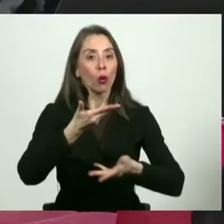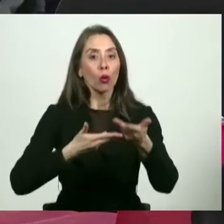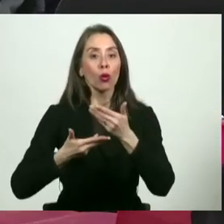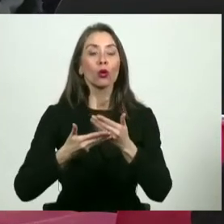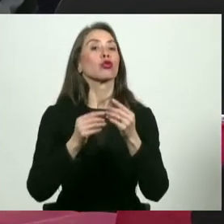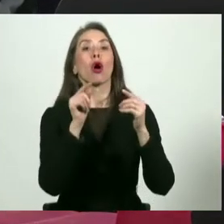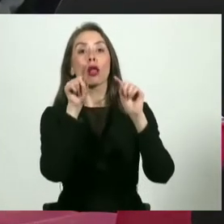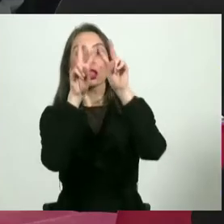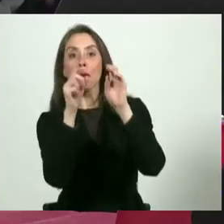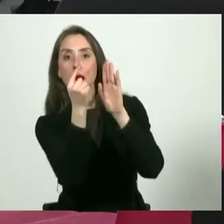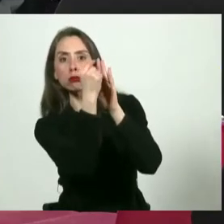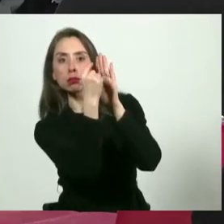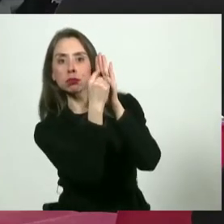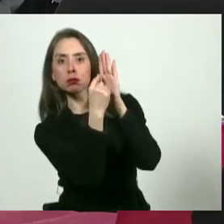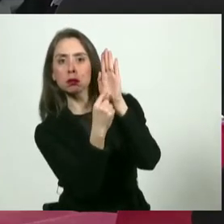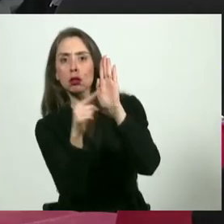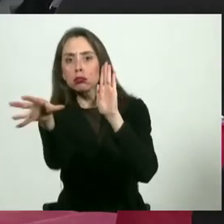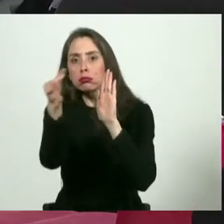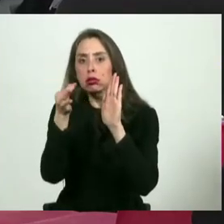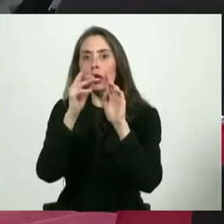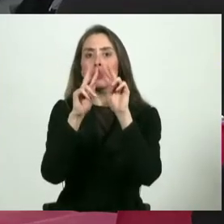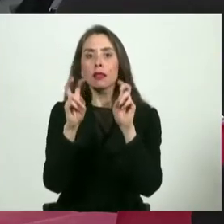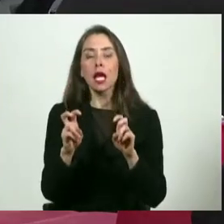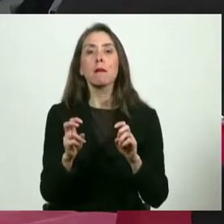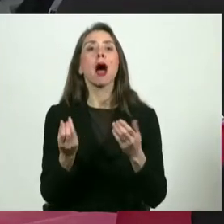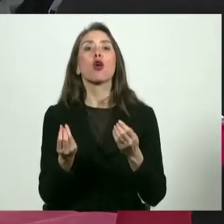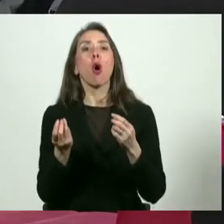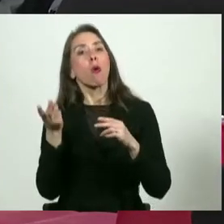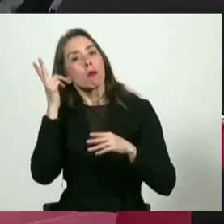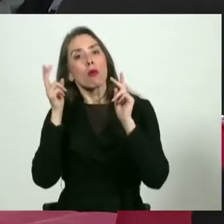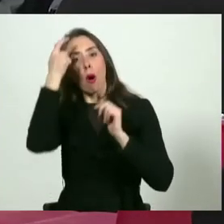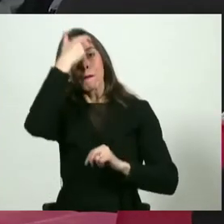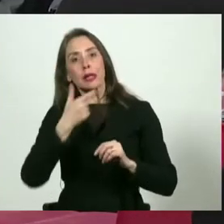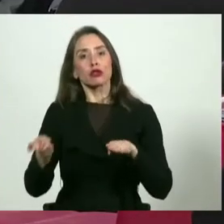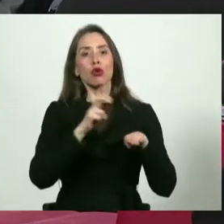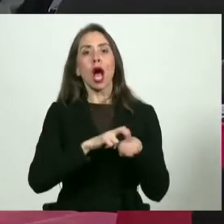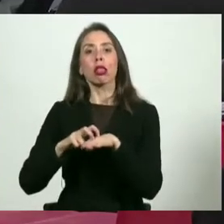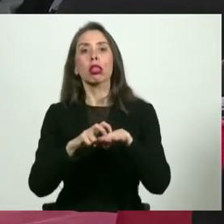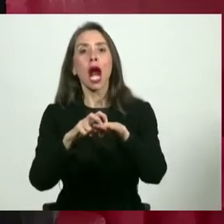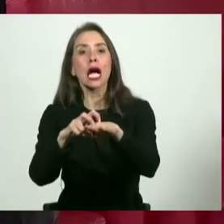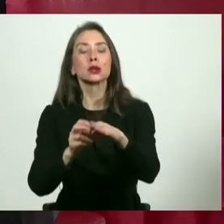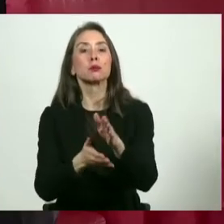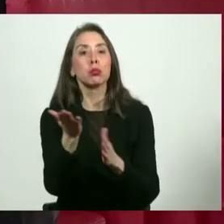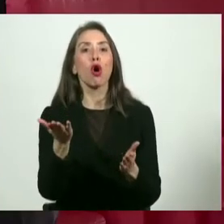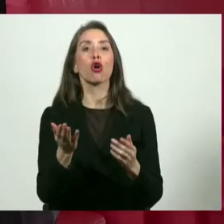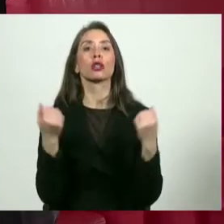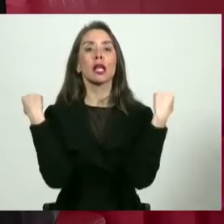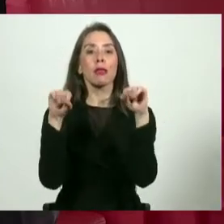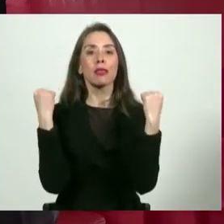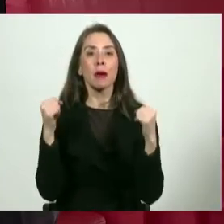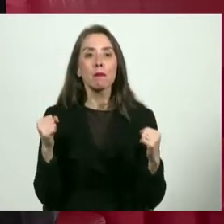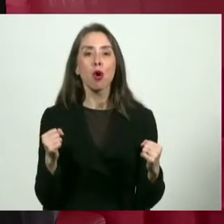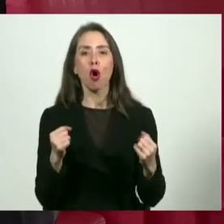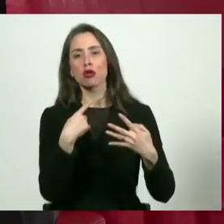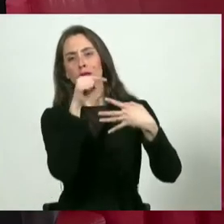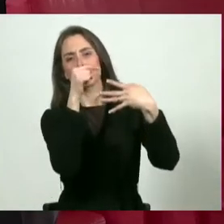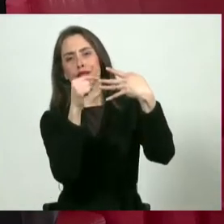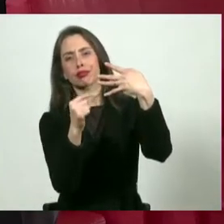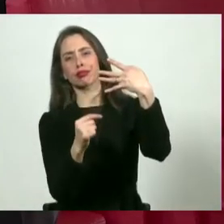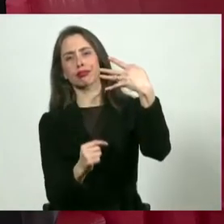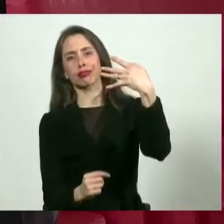conjunto de tópicos donde efectivamente plantean todos estos temas: el tema de los medios de transporte, una reunión con el Ministerio de Transporte, el tema del deporte, etcétera.